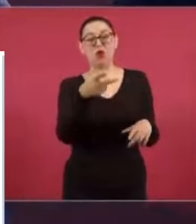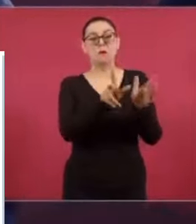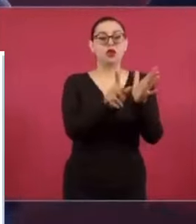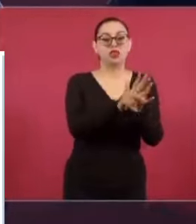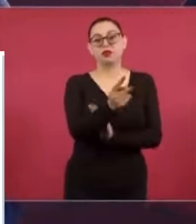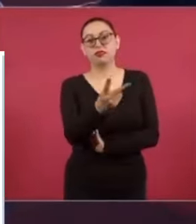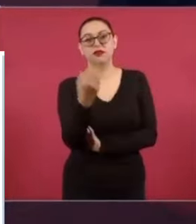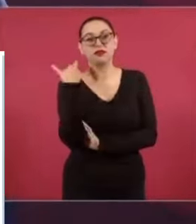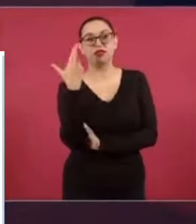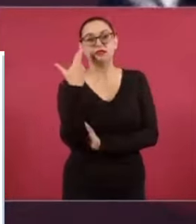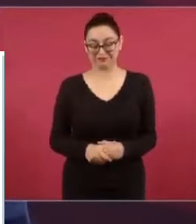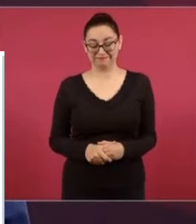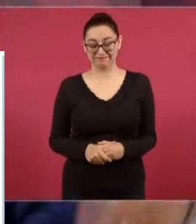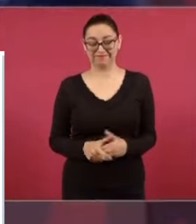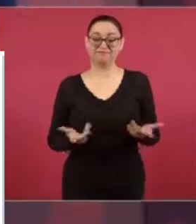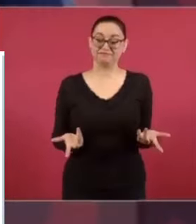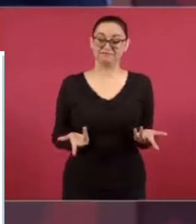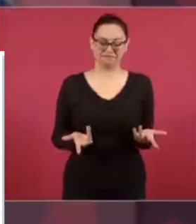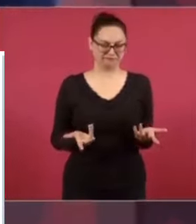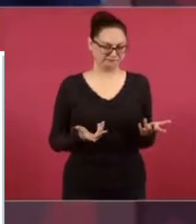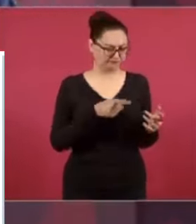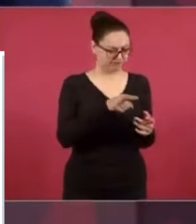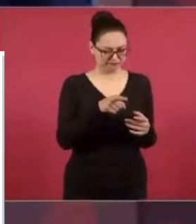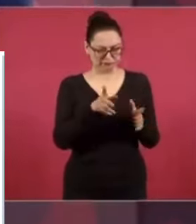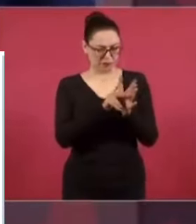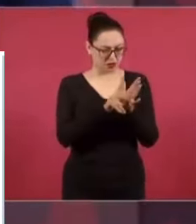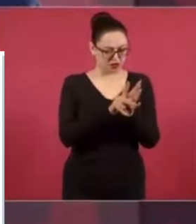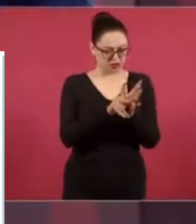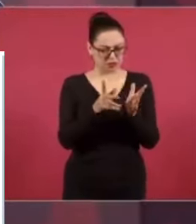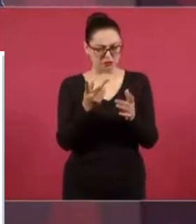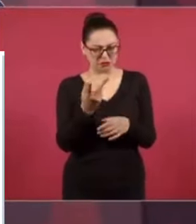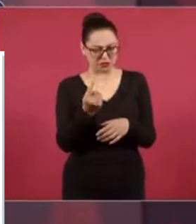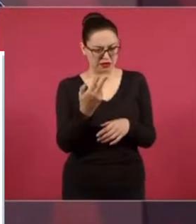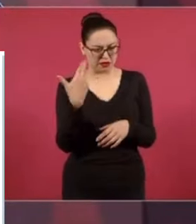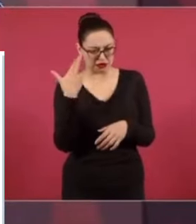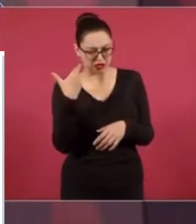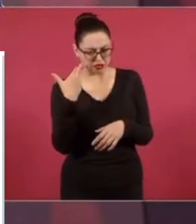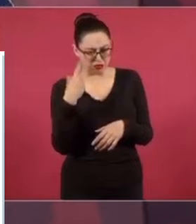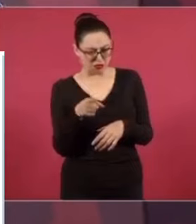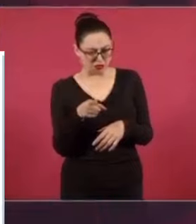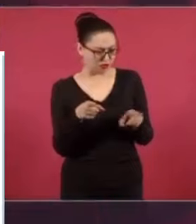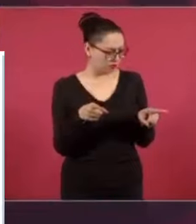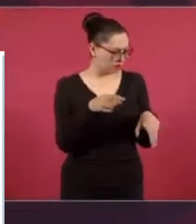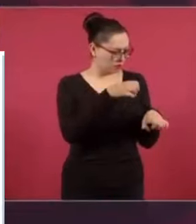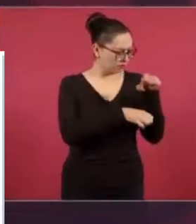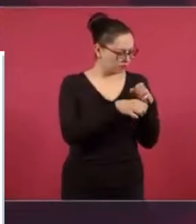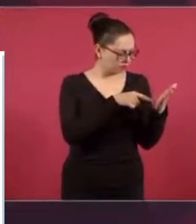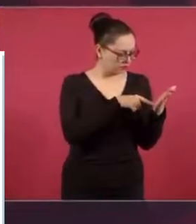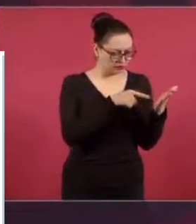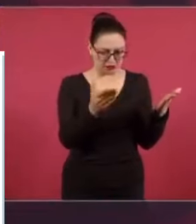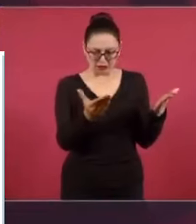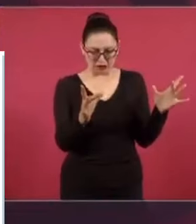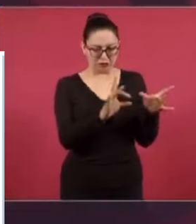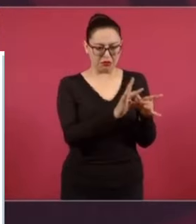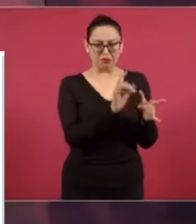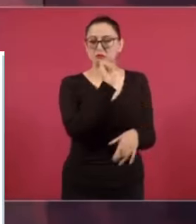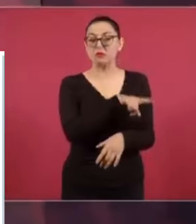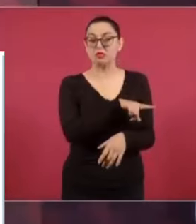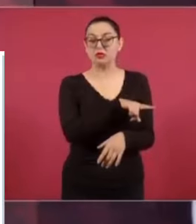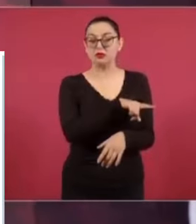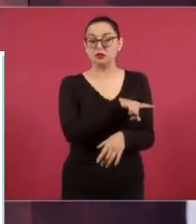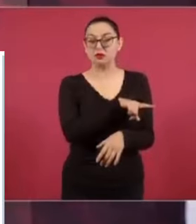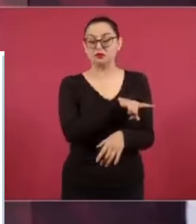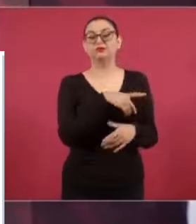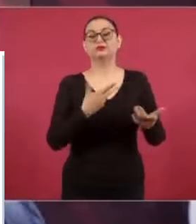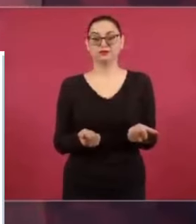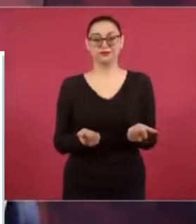medios de información o de manipulación. Hay una correlación estrecha. O sea, se alimentan, se nutren mutuamente. Poder económico